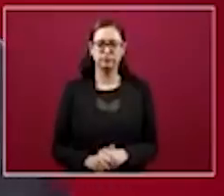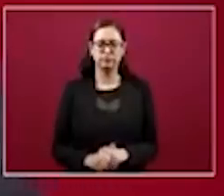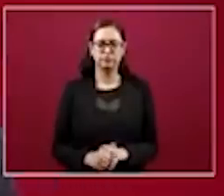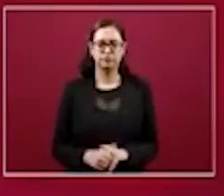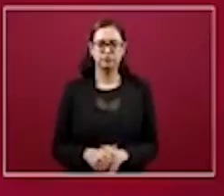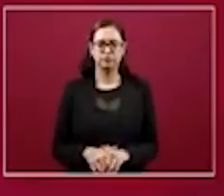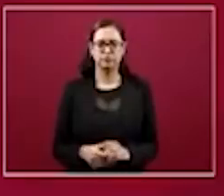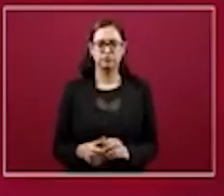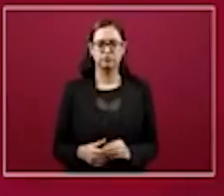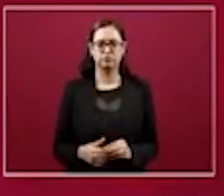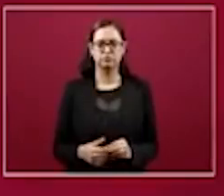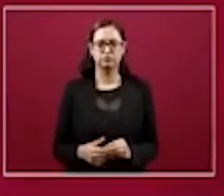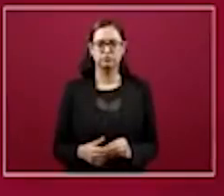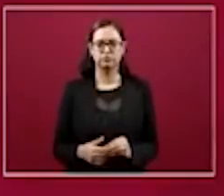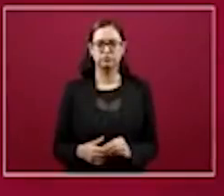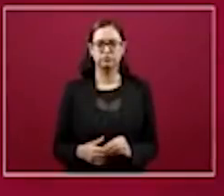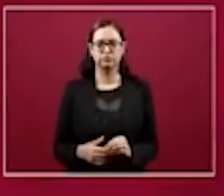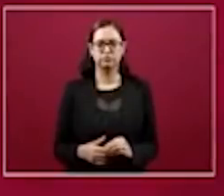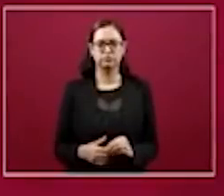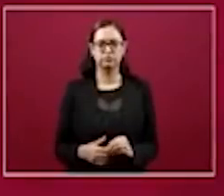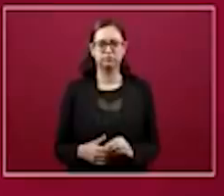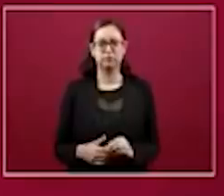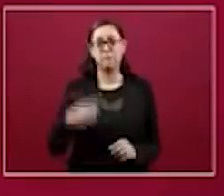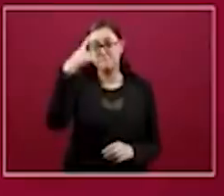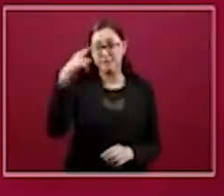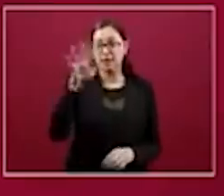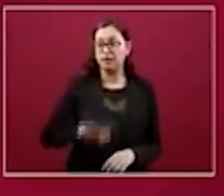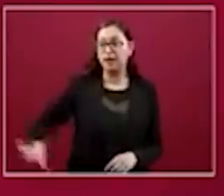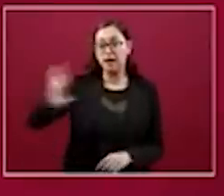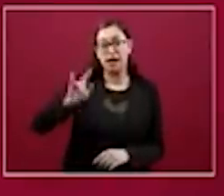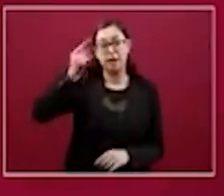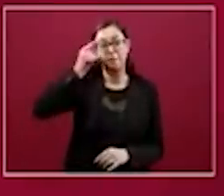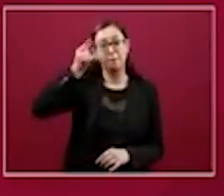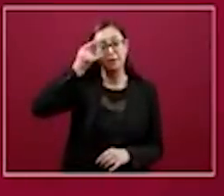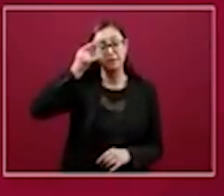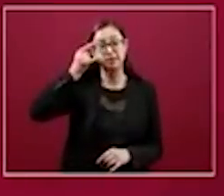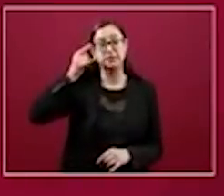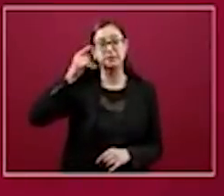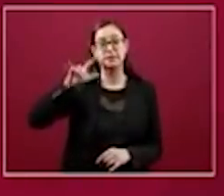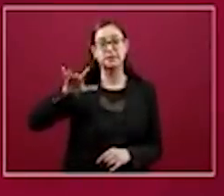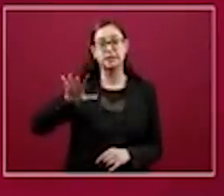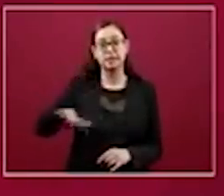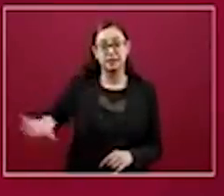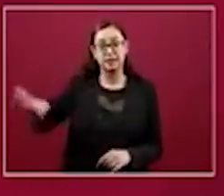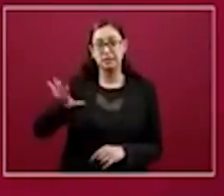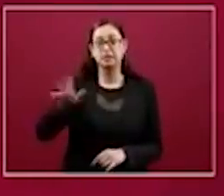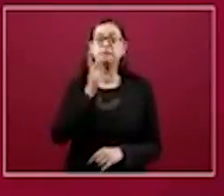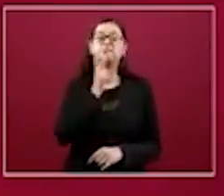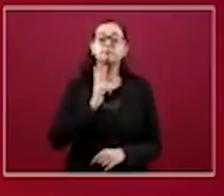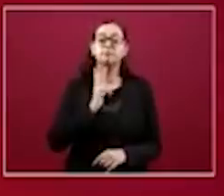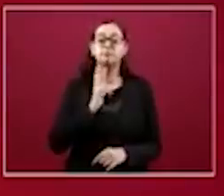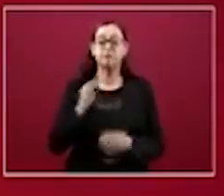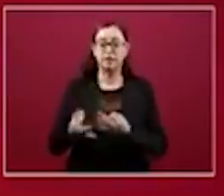utilizar todo el petróleo que se produce en la sonda de Campeche y en los campos petroleros